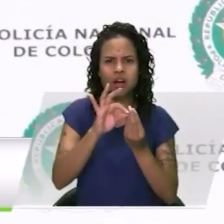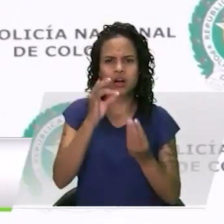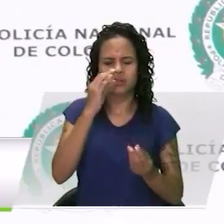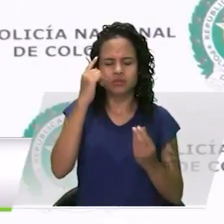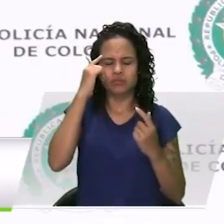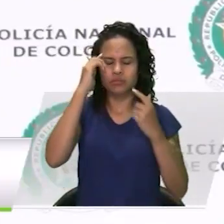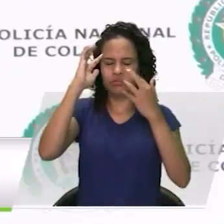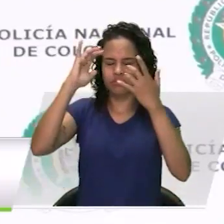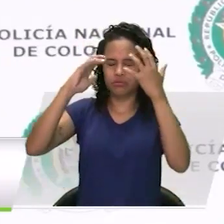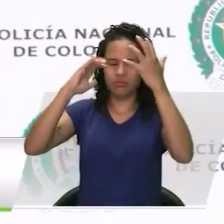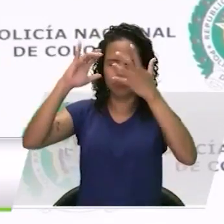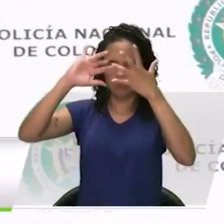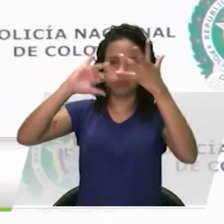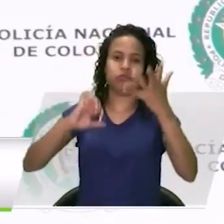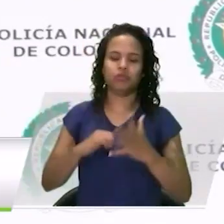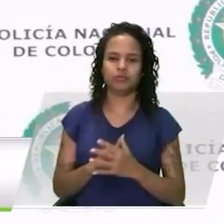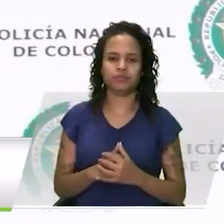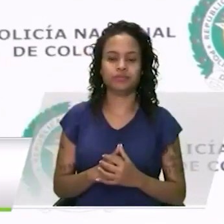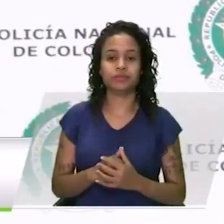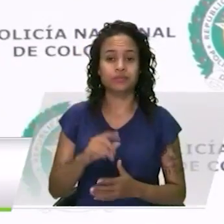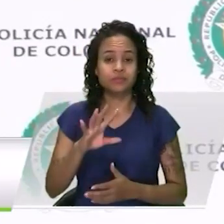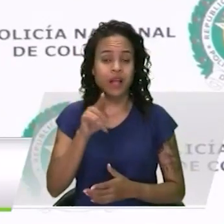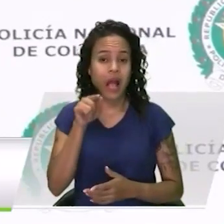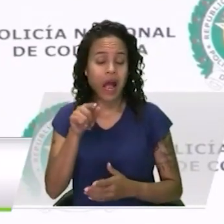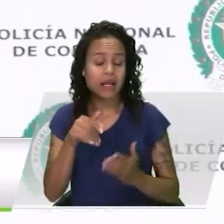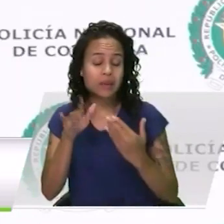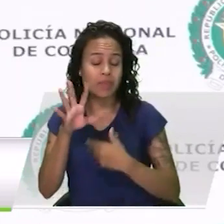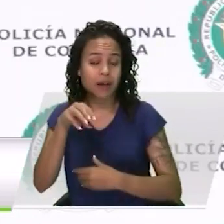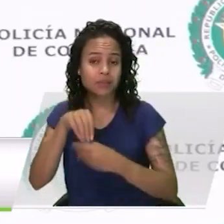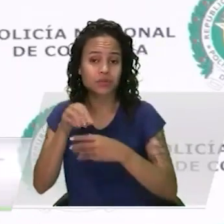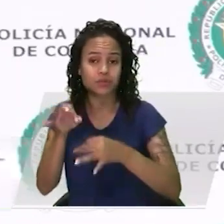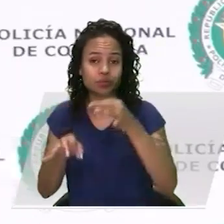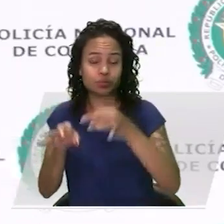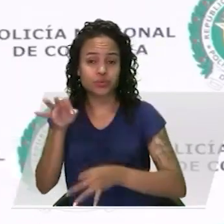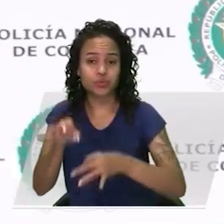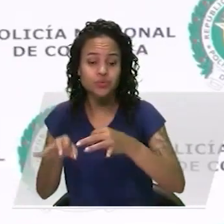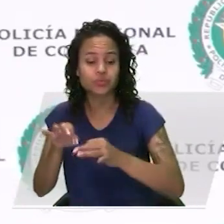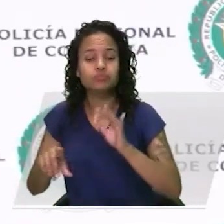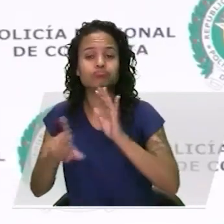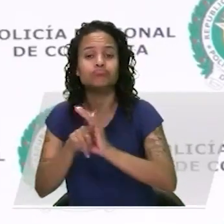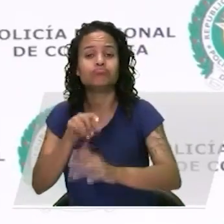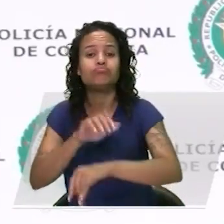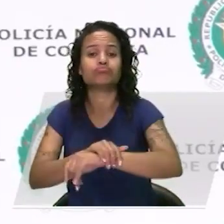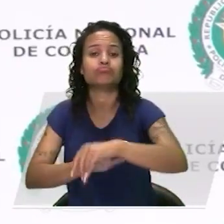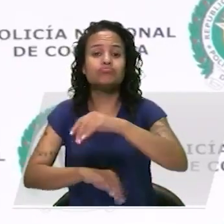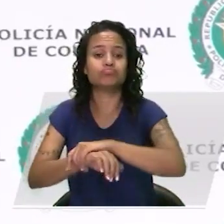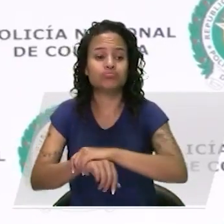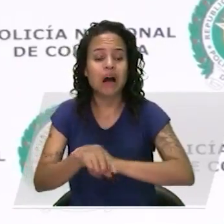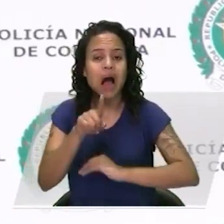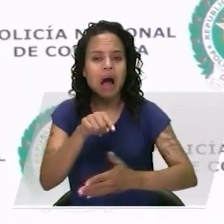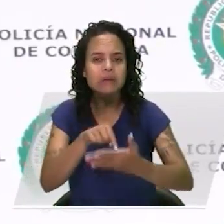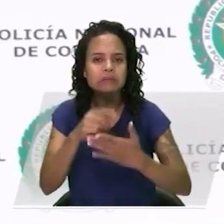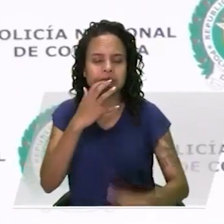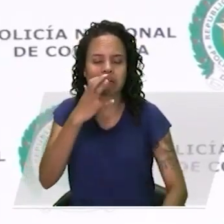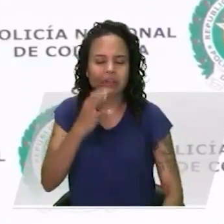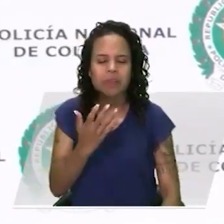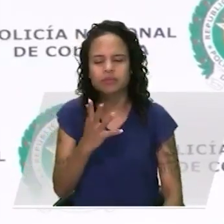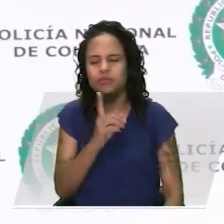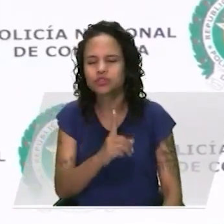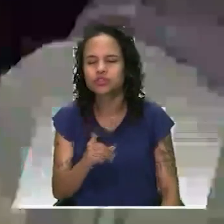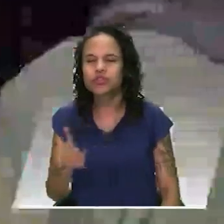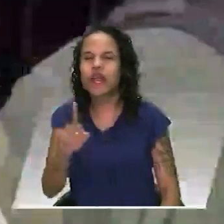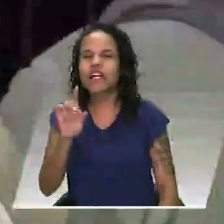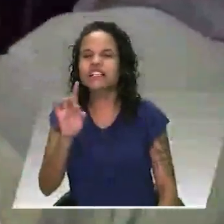surtidos todos los trámites judiciales de legalización son cobijados intramural 15 miembros de esta organización